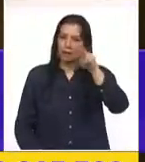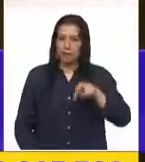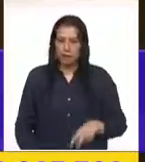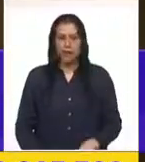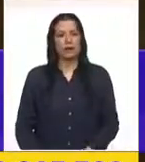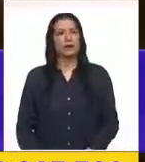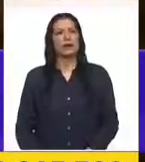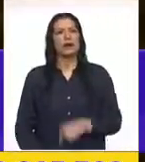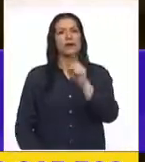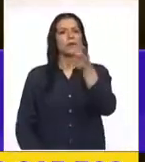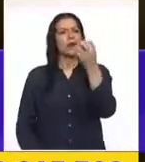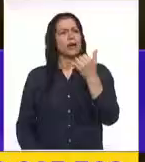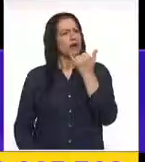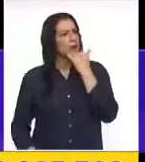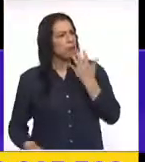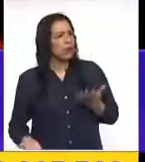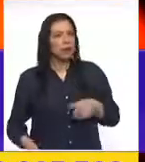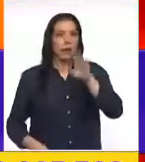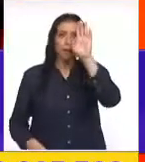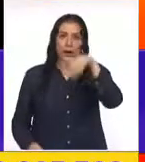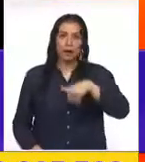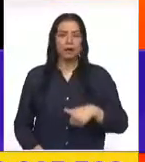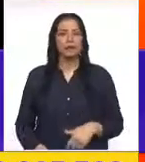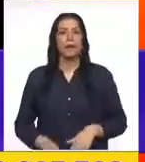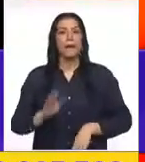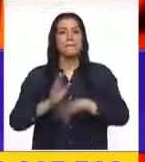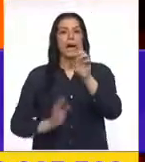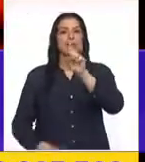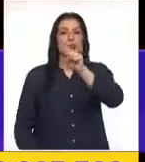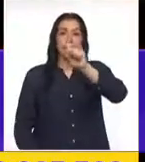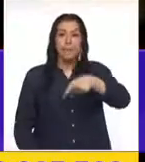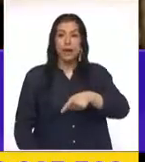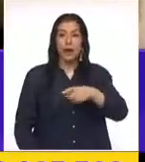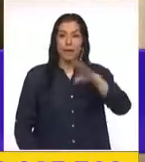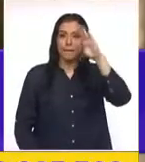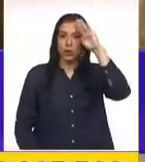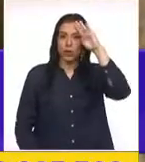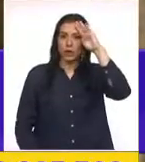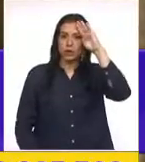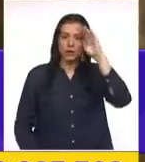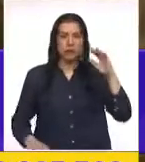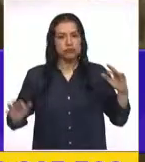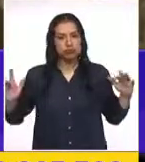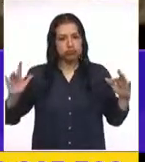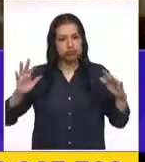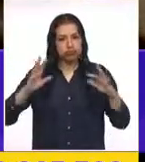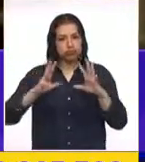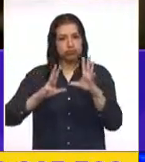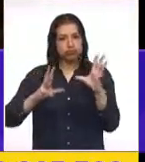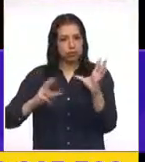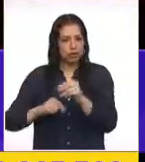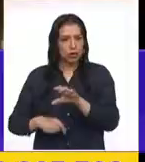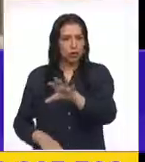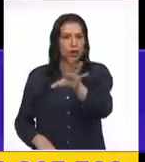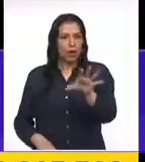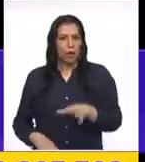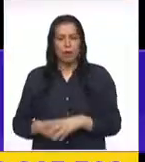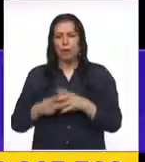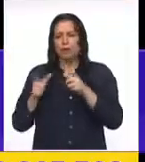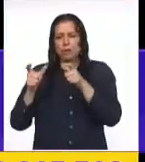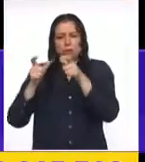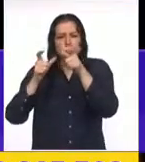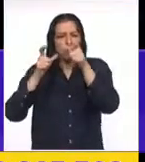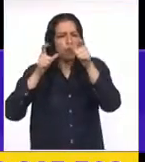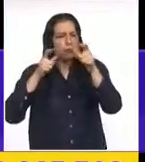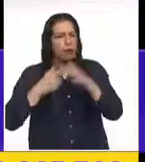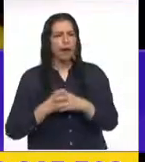Baje, por favor. ¿Qué ha pasado? ¡Baje! Más de 1,000 policías se movilizaron en casi todo el territorio nacional para llevar a cabo un megaoperativo que